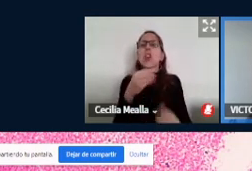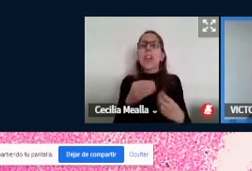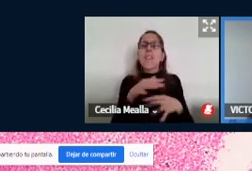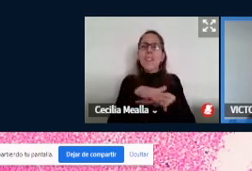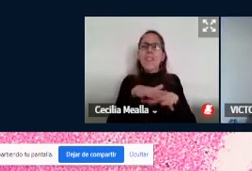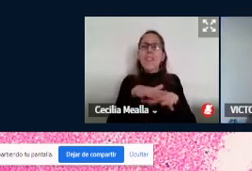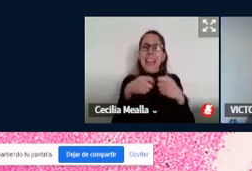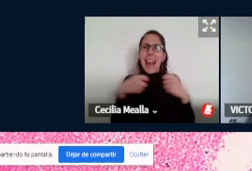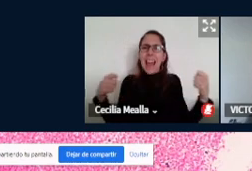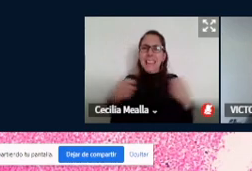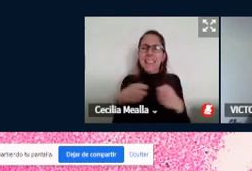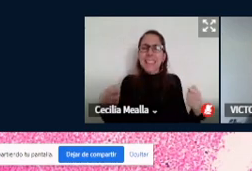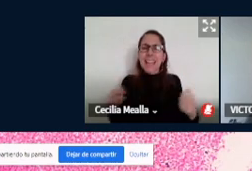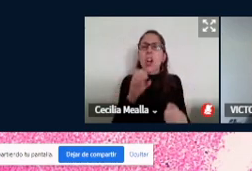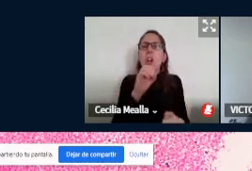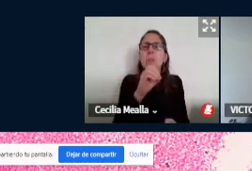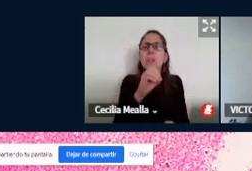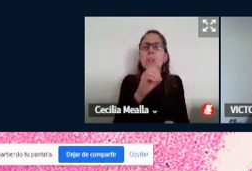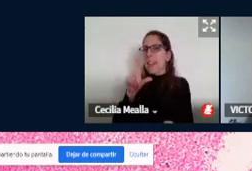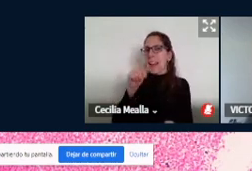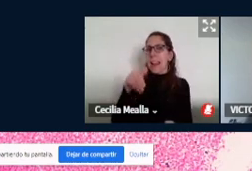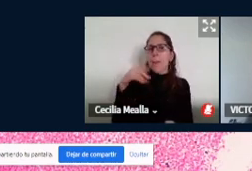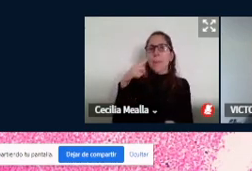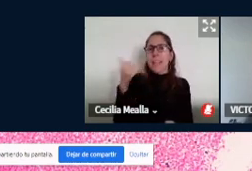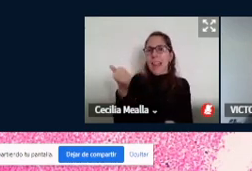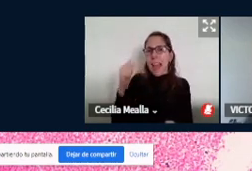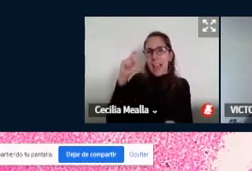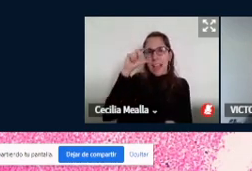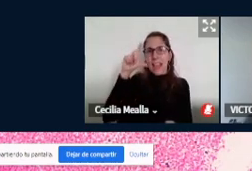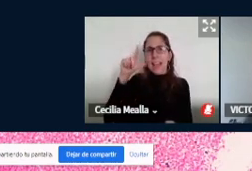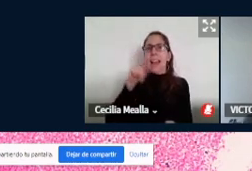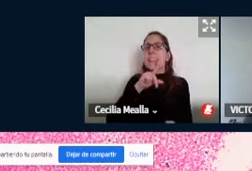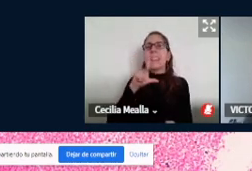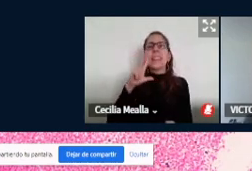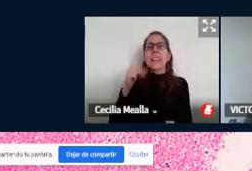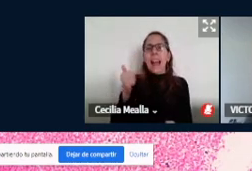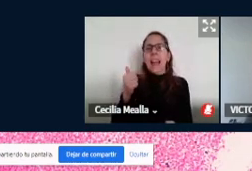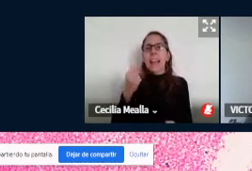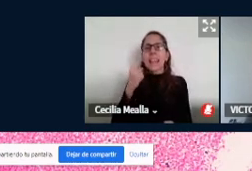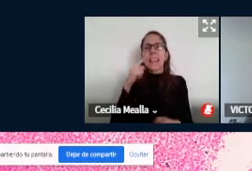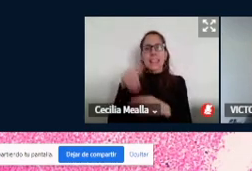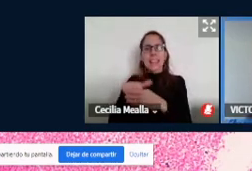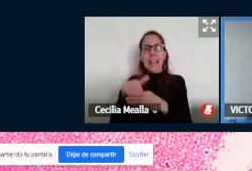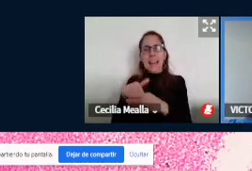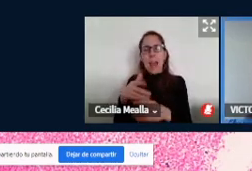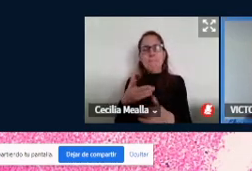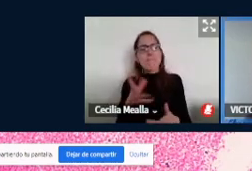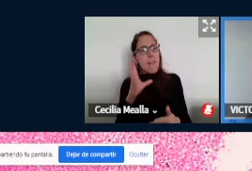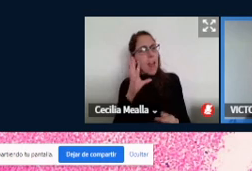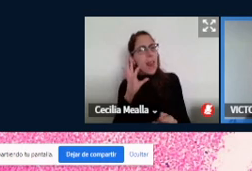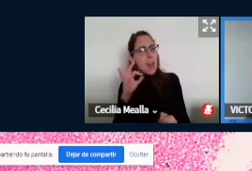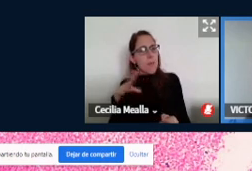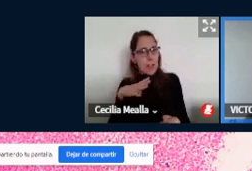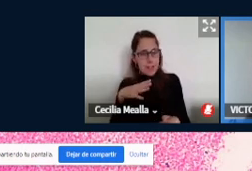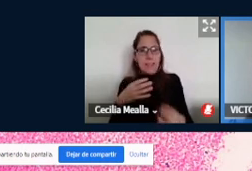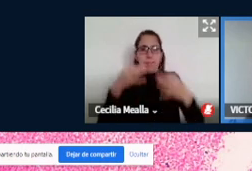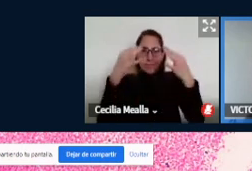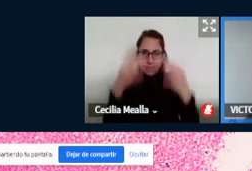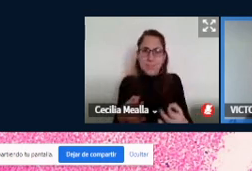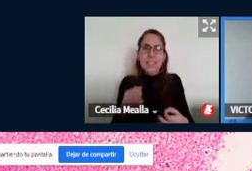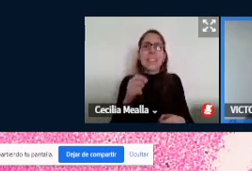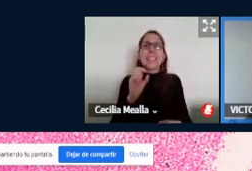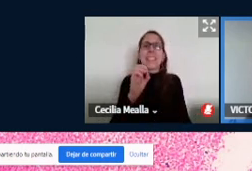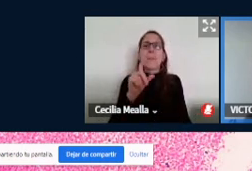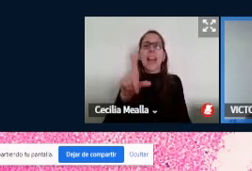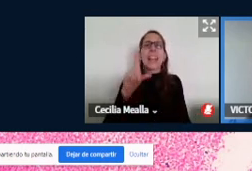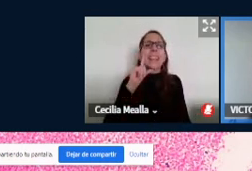se llamaba esto? Valentina dice que es lámina elástica interna. Por ahí falta algo en el nombre, Valentina. Sí, limitante